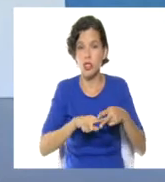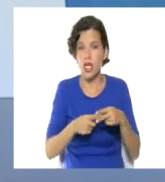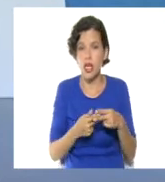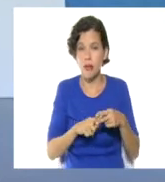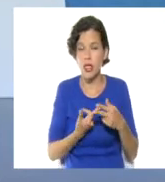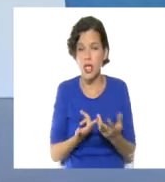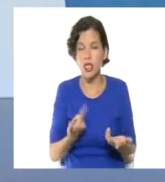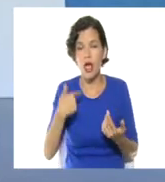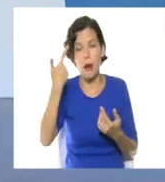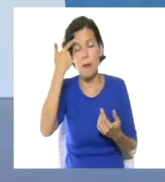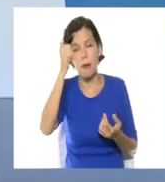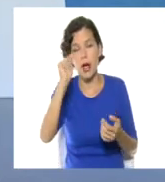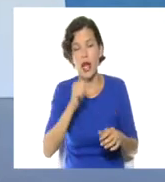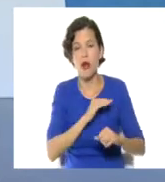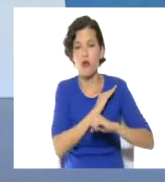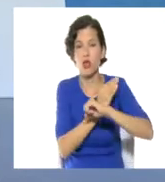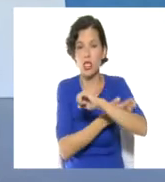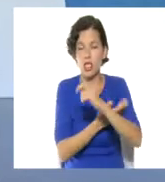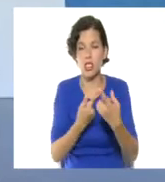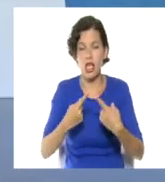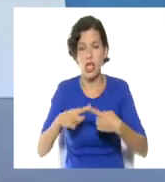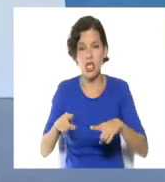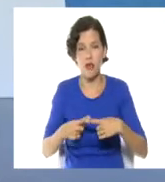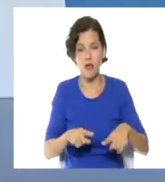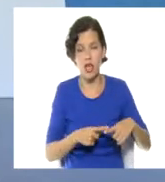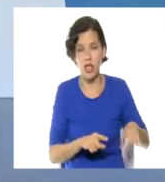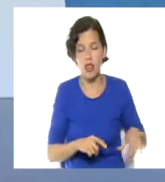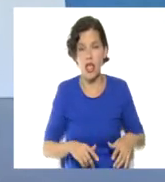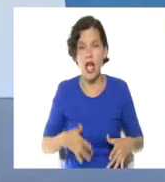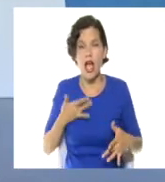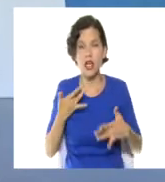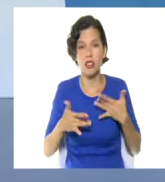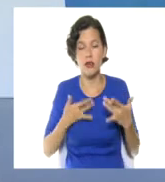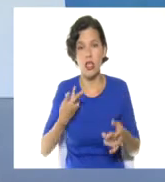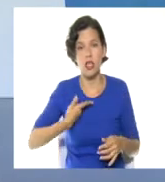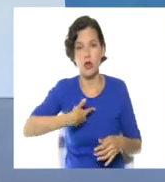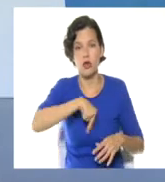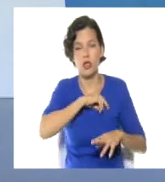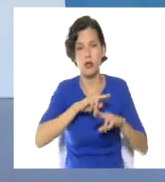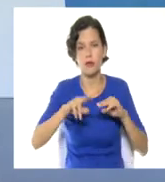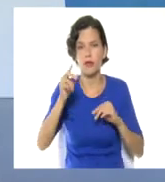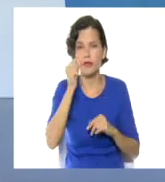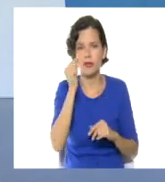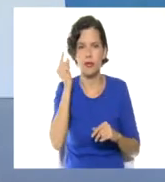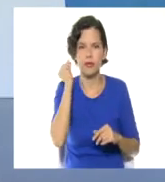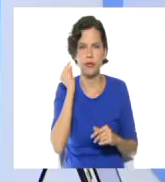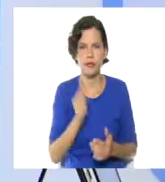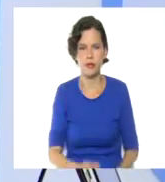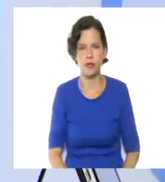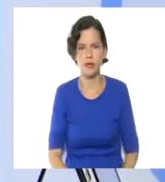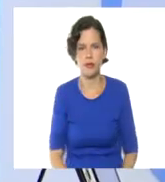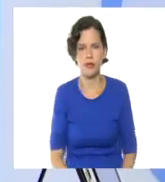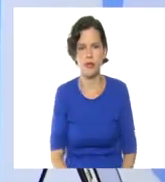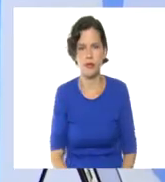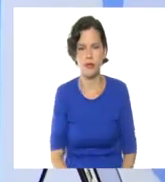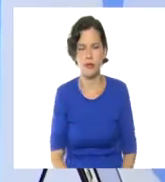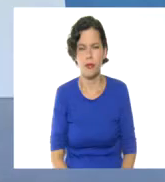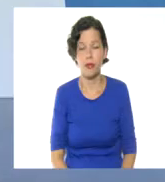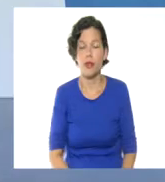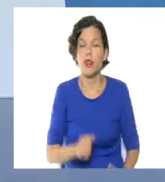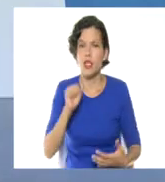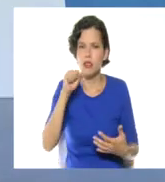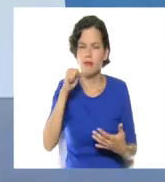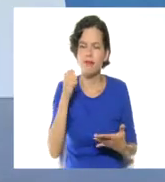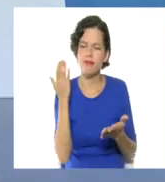y técnicas para afianzar las diferentes actividades pedagógicas de nuestros niños, niñas y adolescentes. Por supuesto que